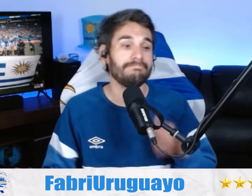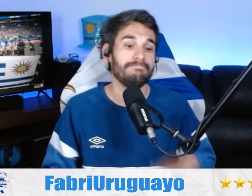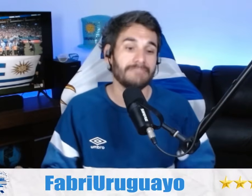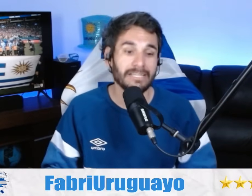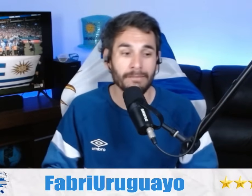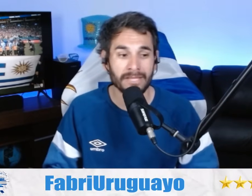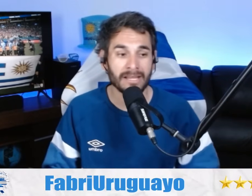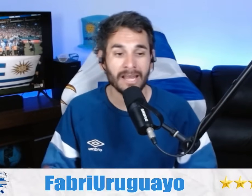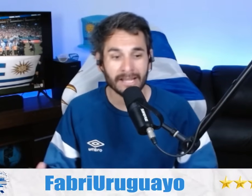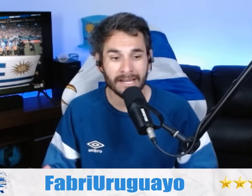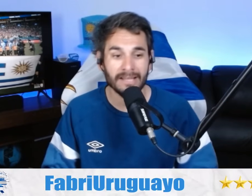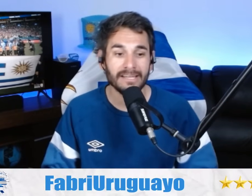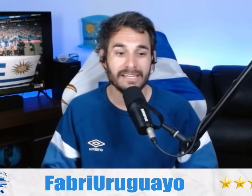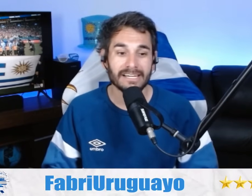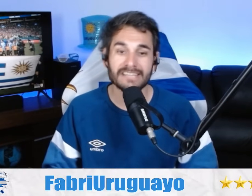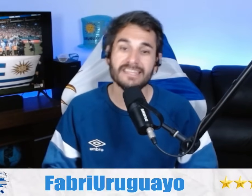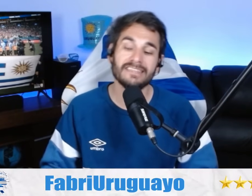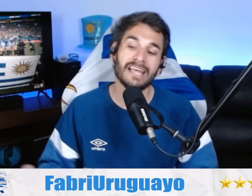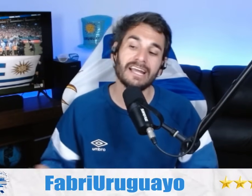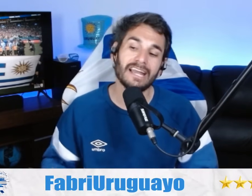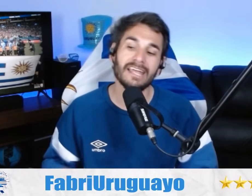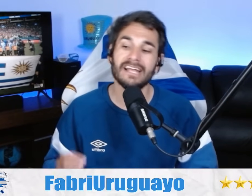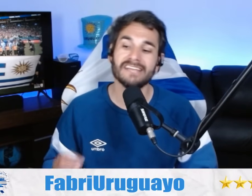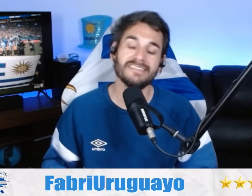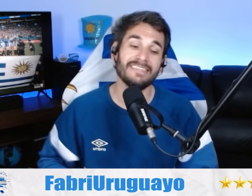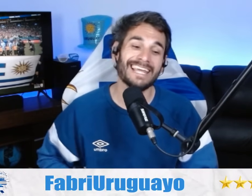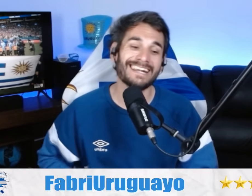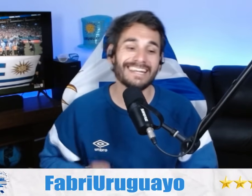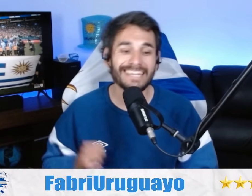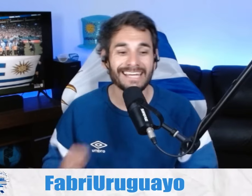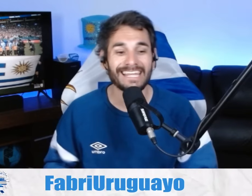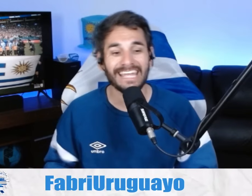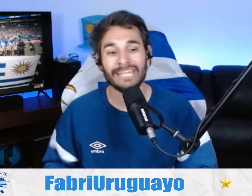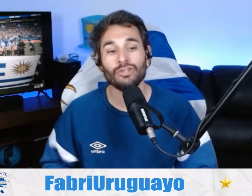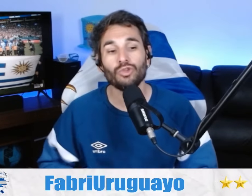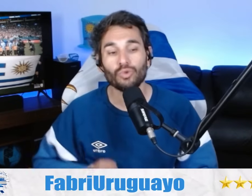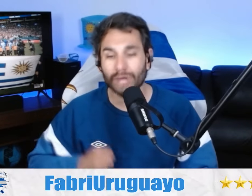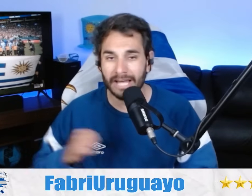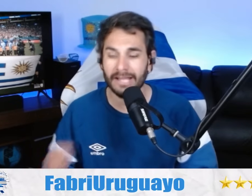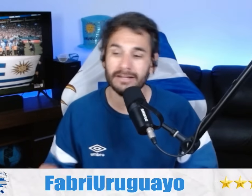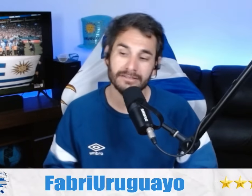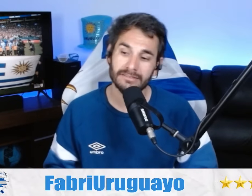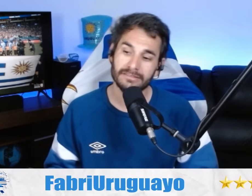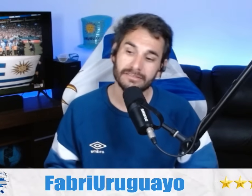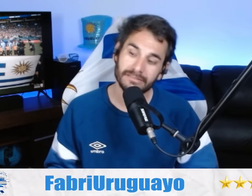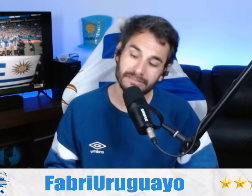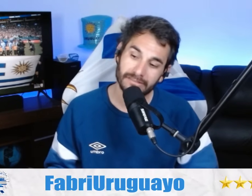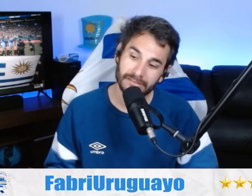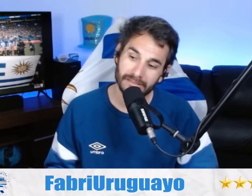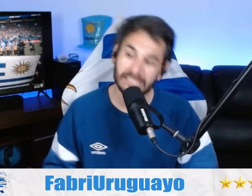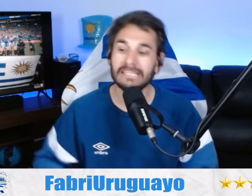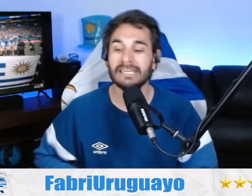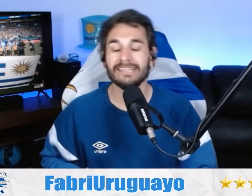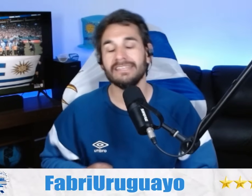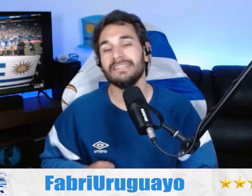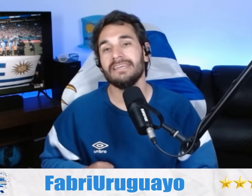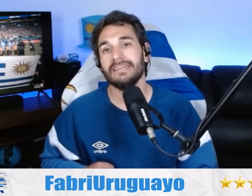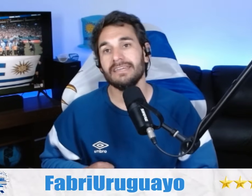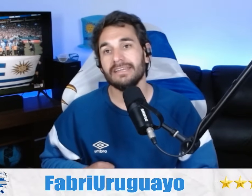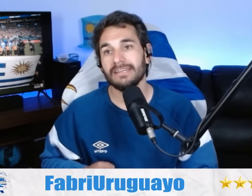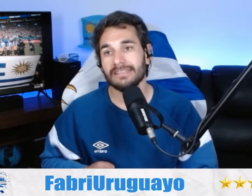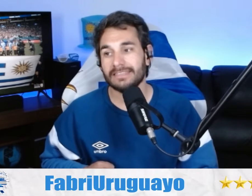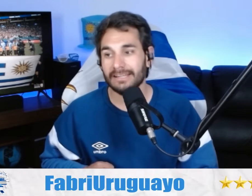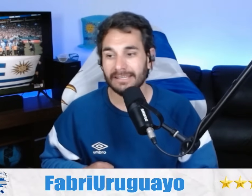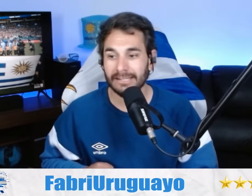escuchar que te mientan en la cara que se te cree que se te rían en tu cara y